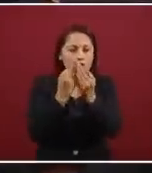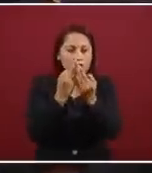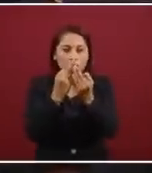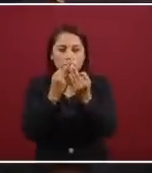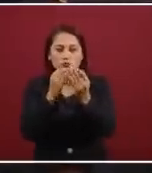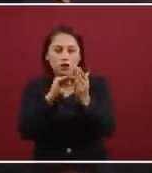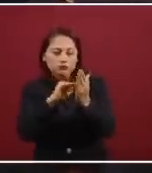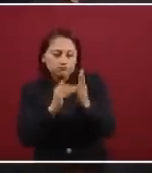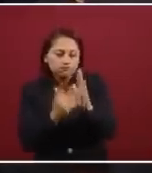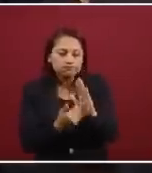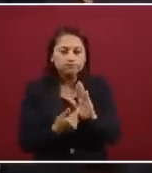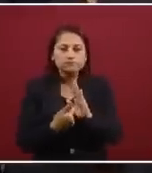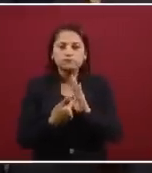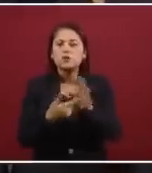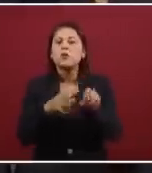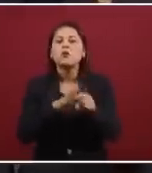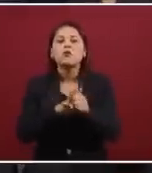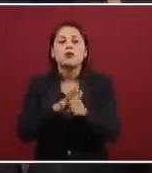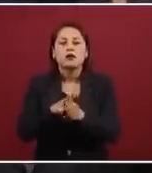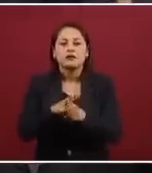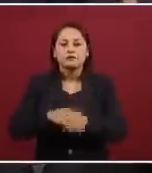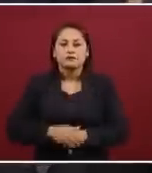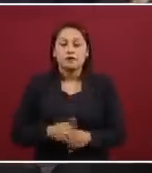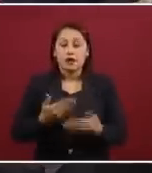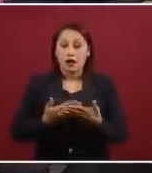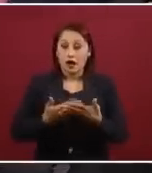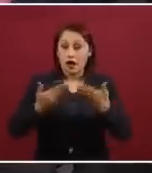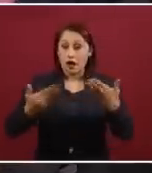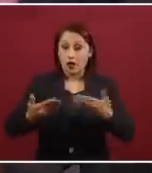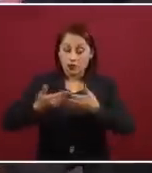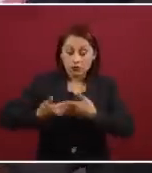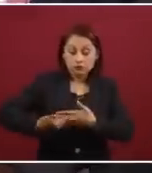echarlo a andar. Va a implicar